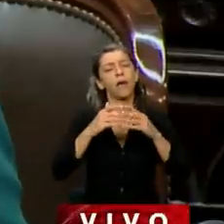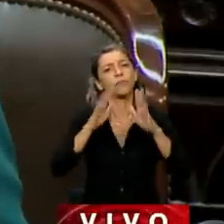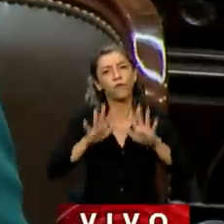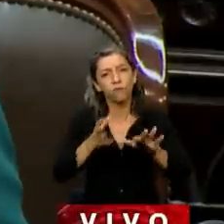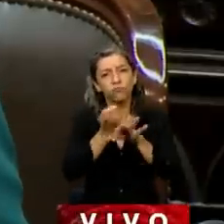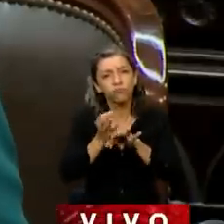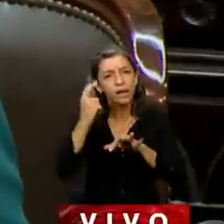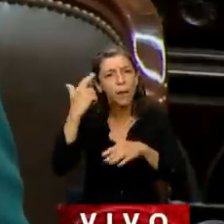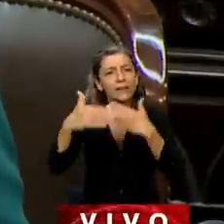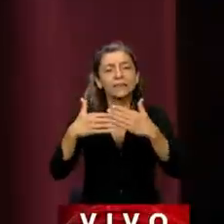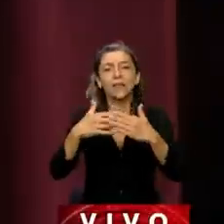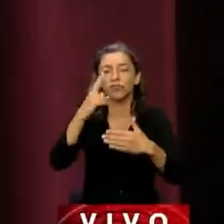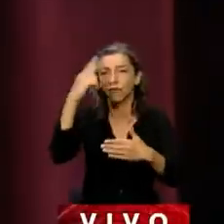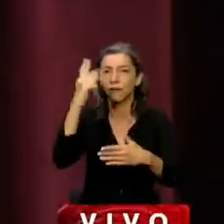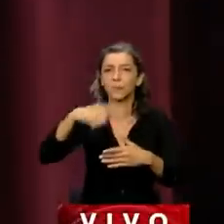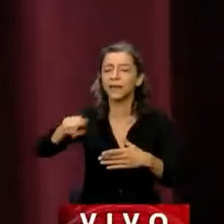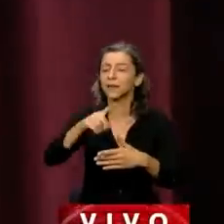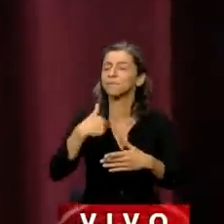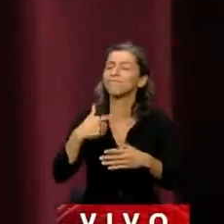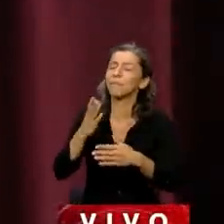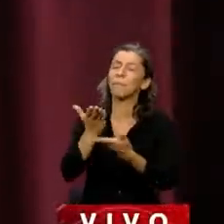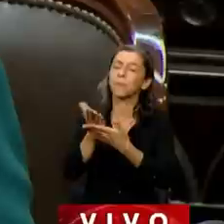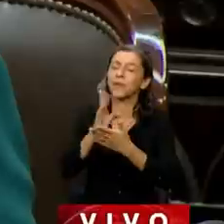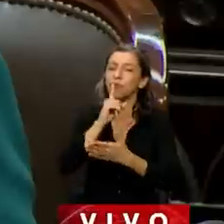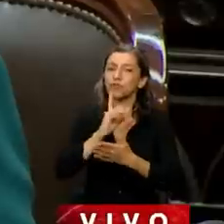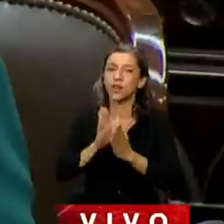enfermería. Pido silencio a los señores y señoras diputadas.